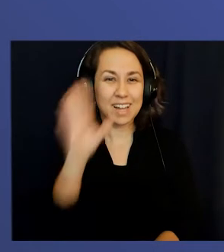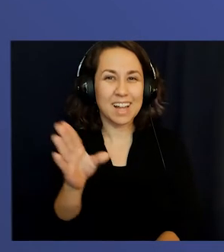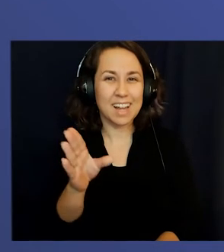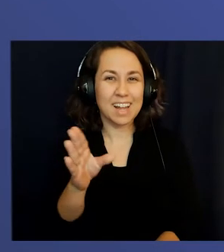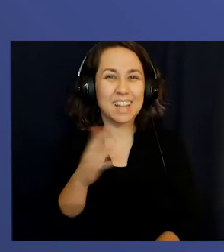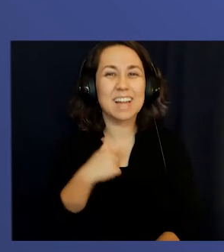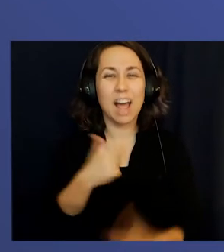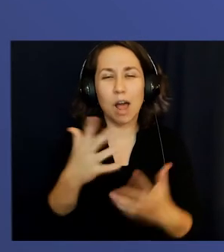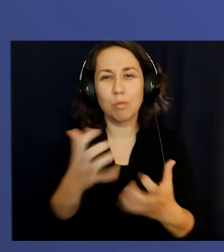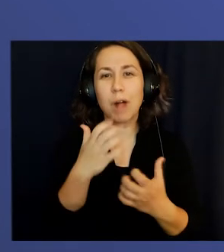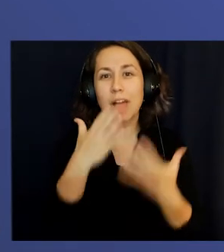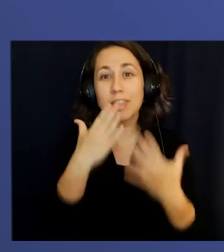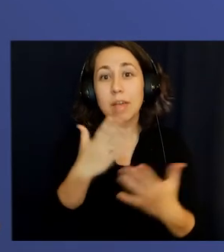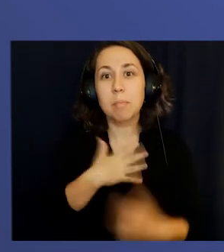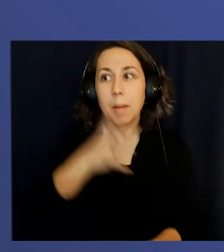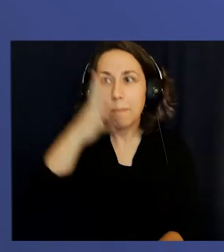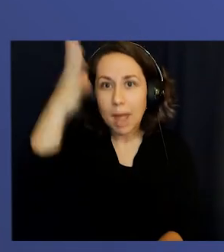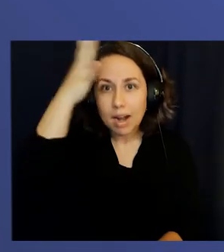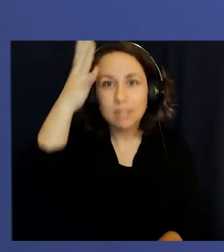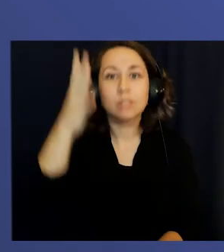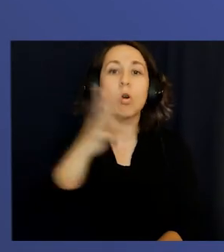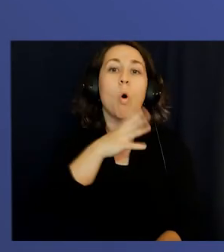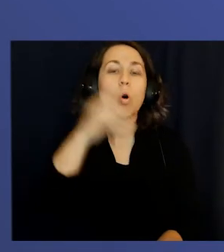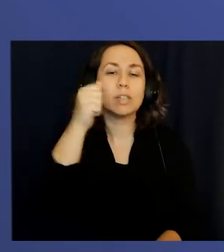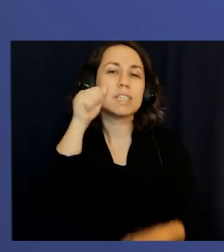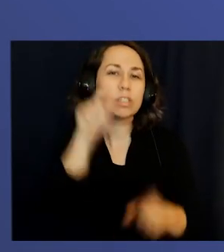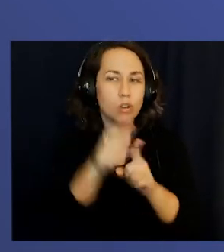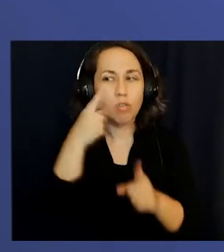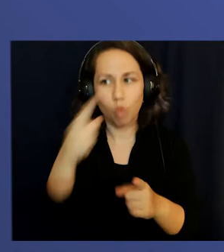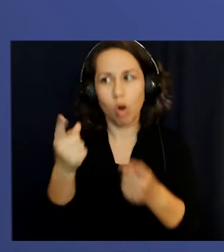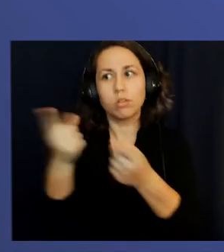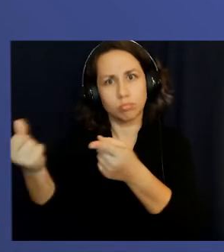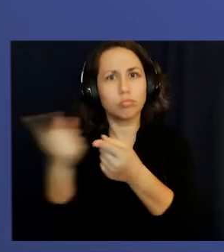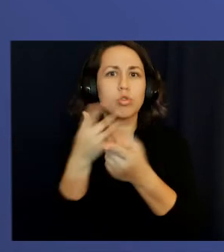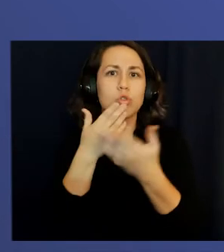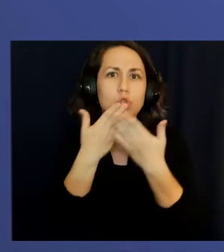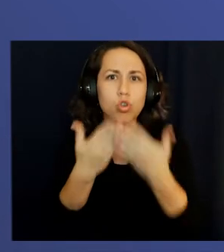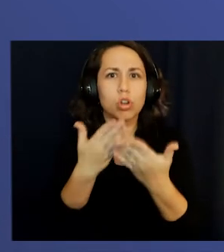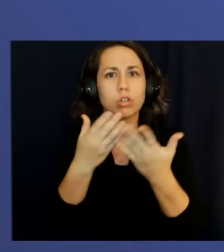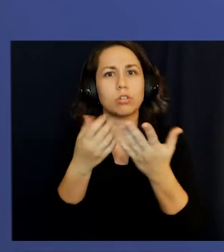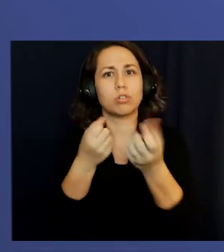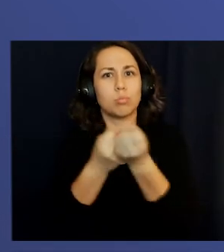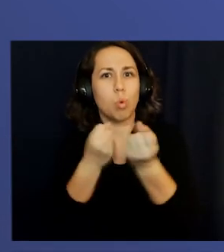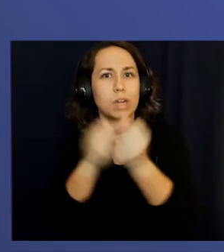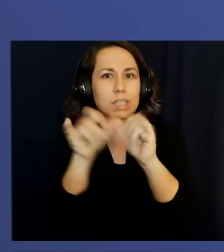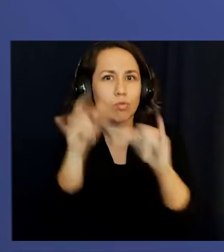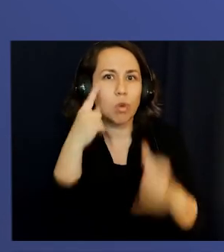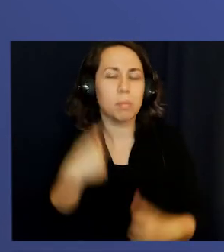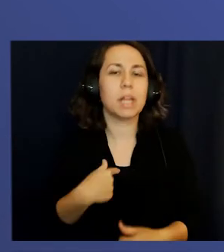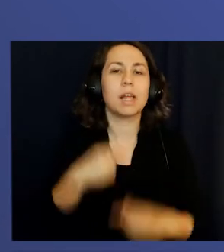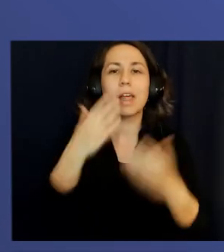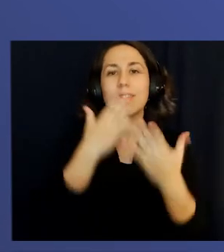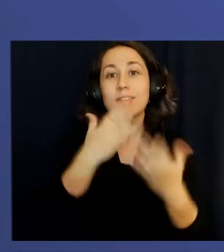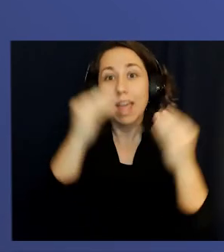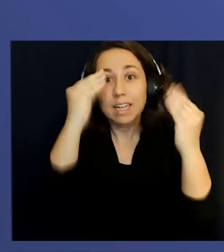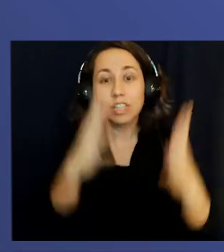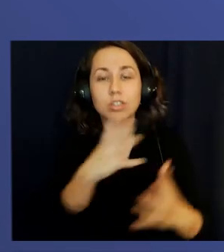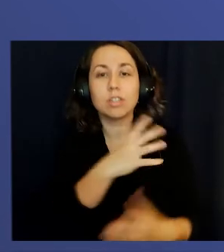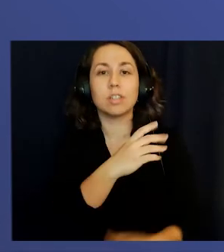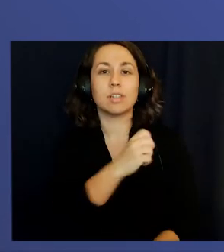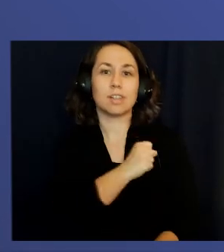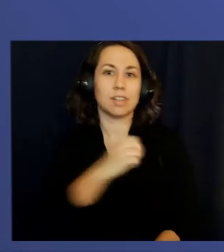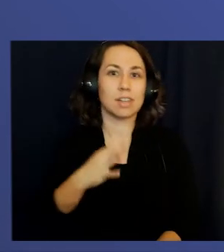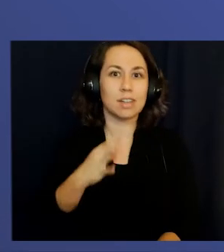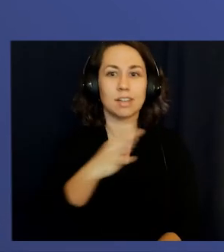Quiero agradecer a mis padres, mi hermana mayor, por apoyarme tanto. Quiero agradecer a mis maestros y el personal en el Centro